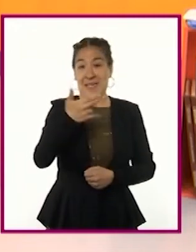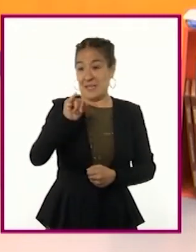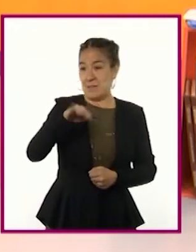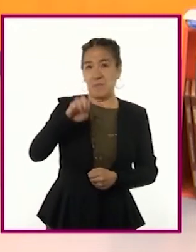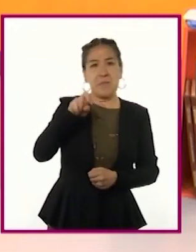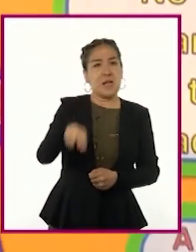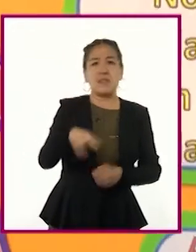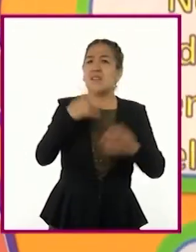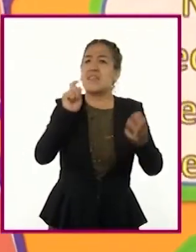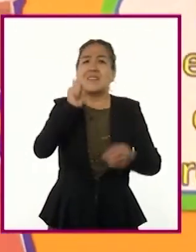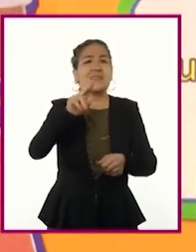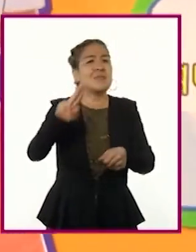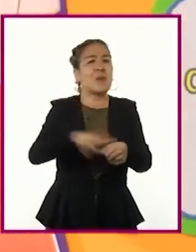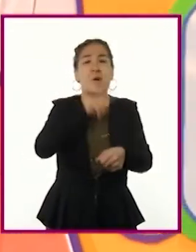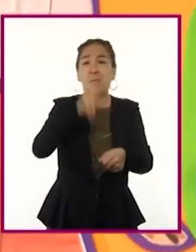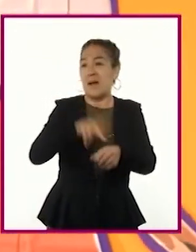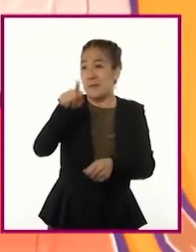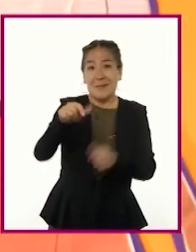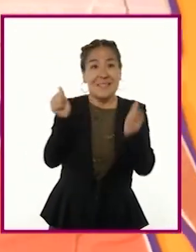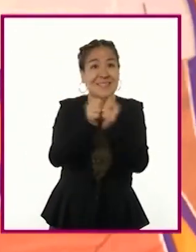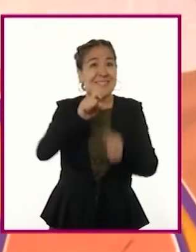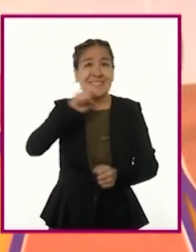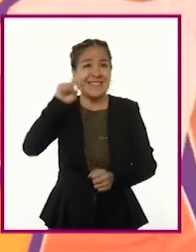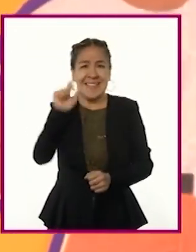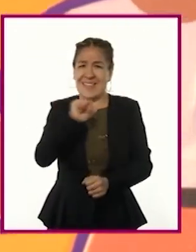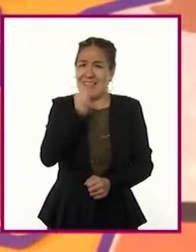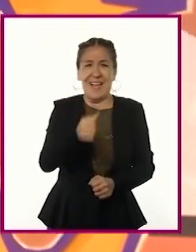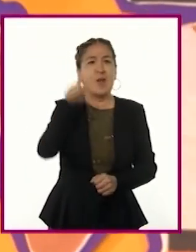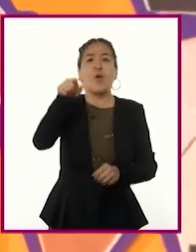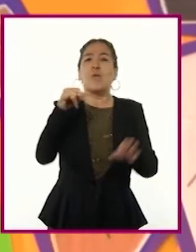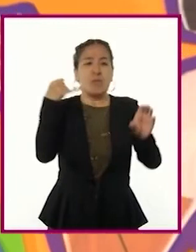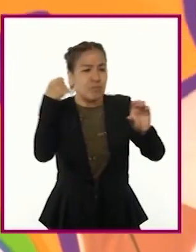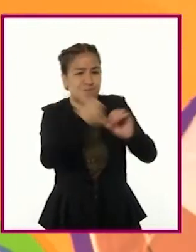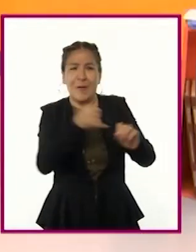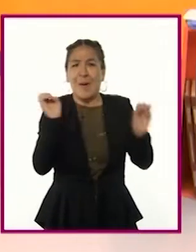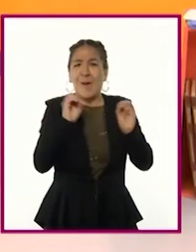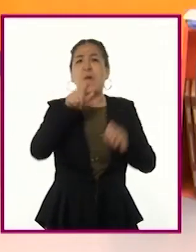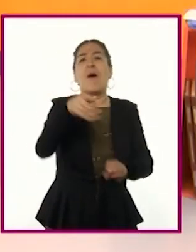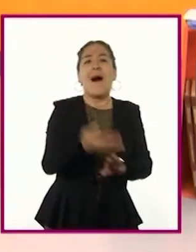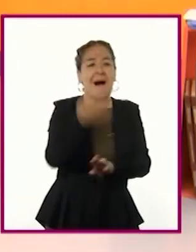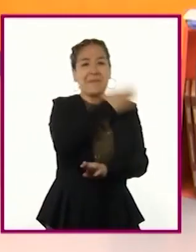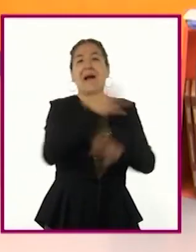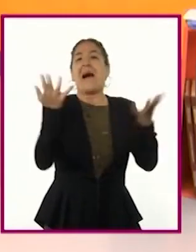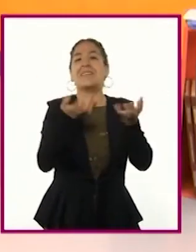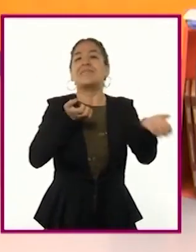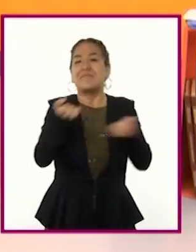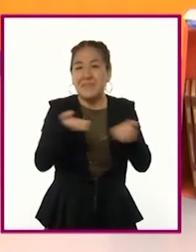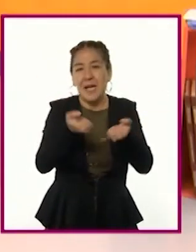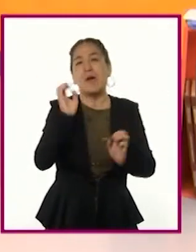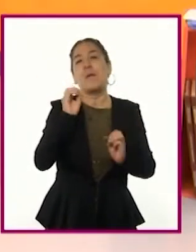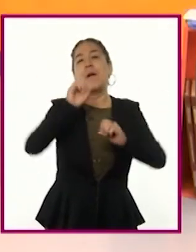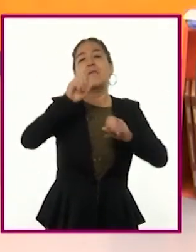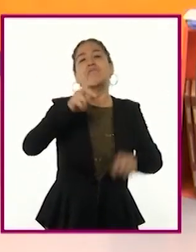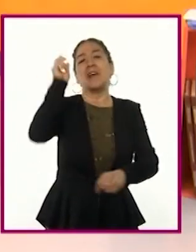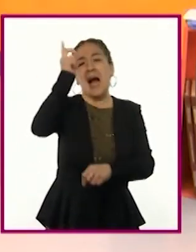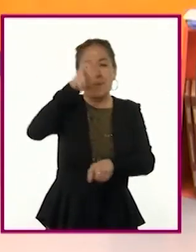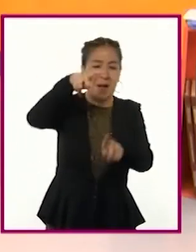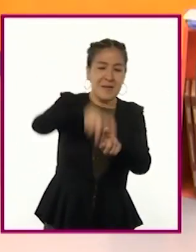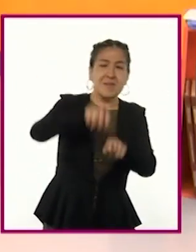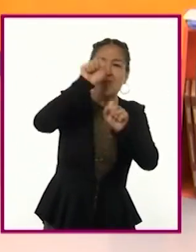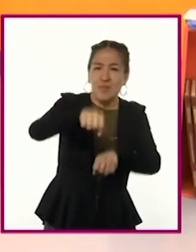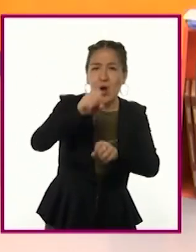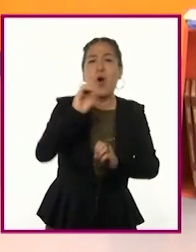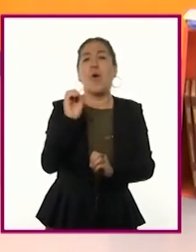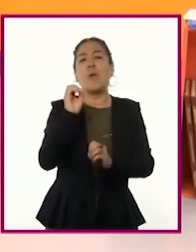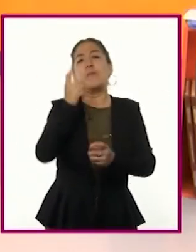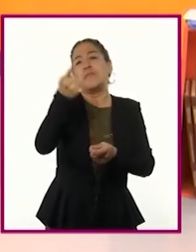romperse antes de que tengan una relación sexual o coito por primera vez, al realizar actividades como montar a caballo o al